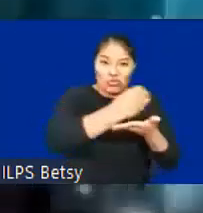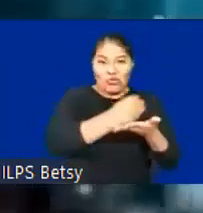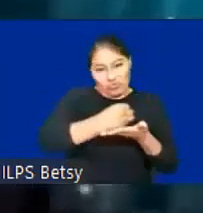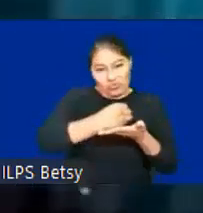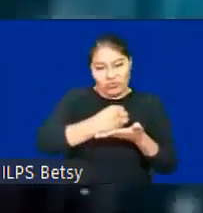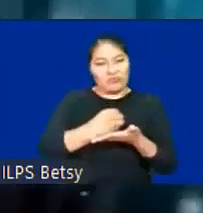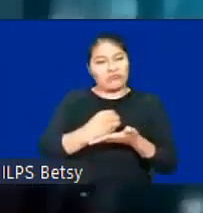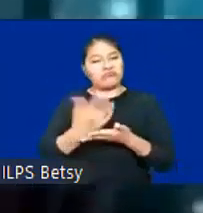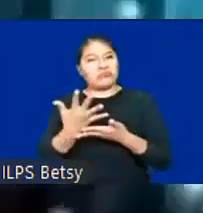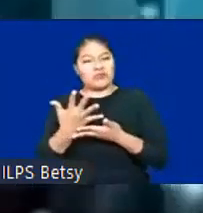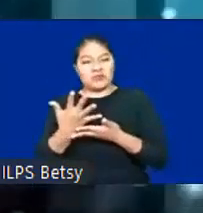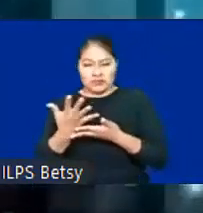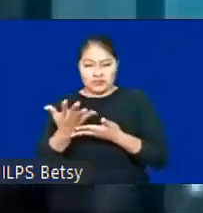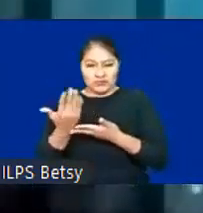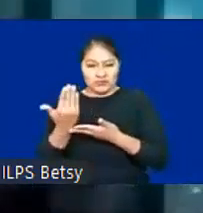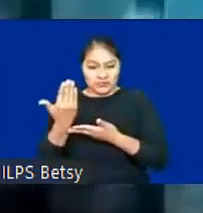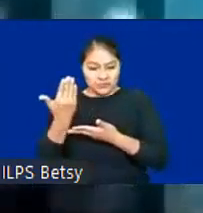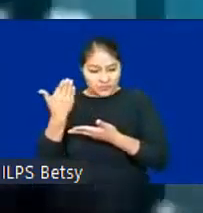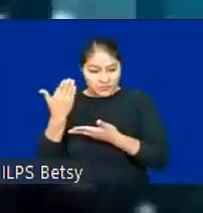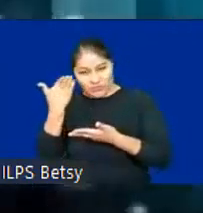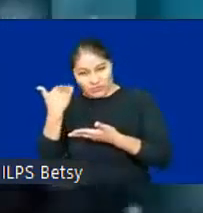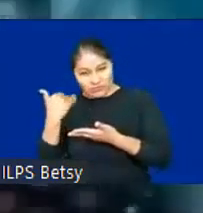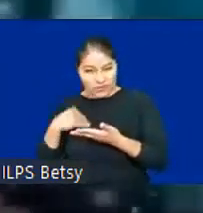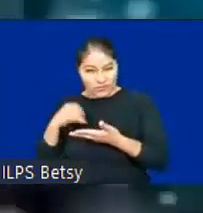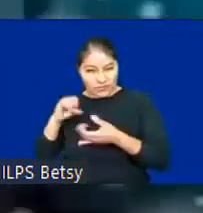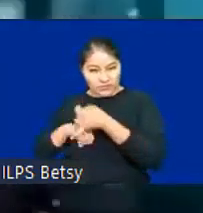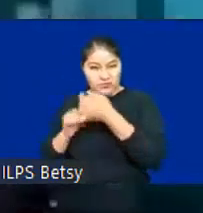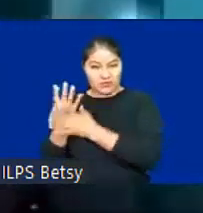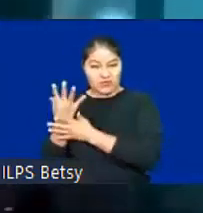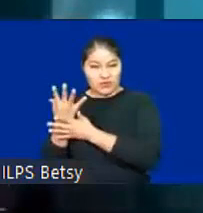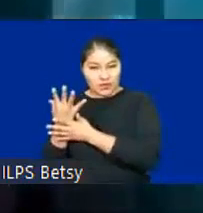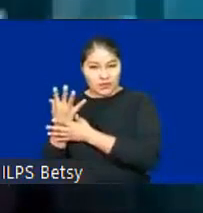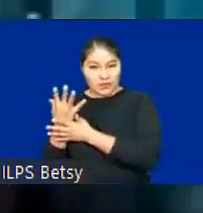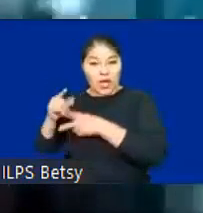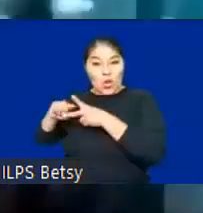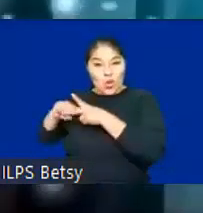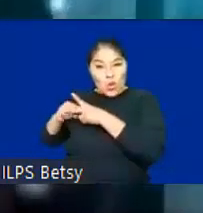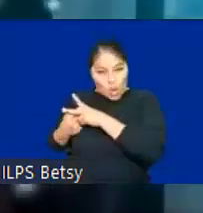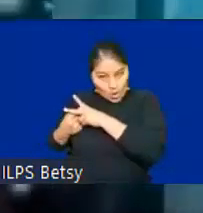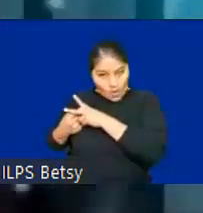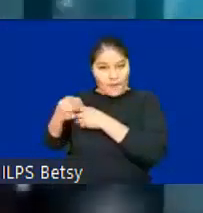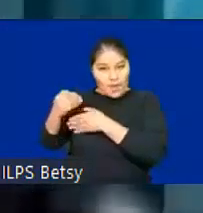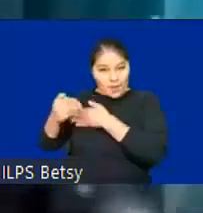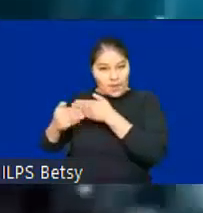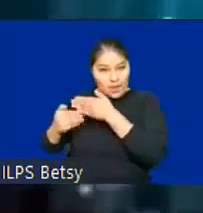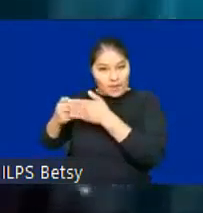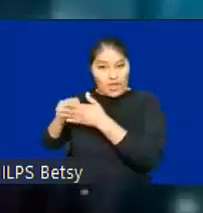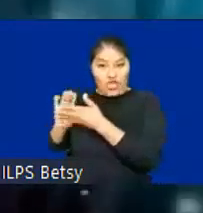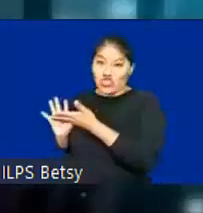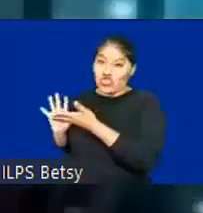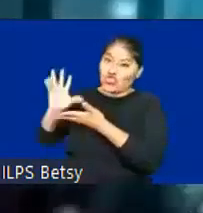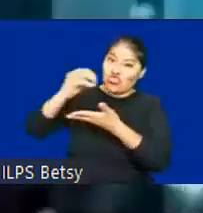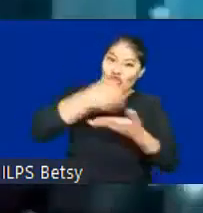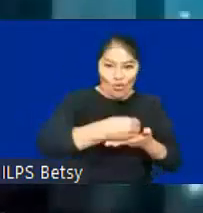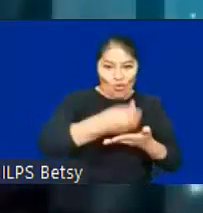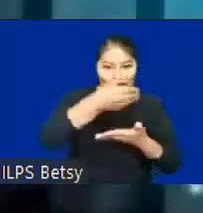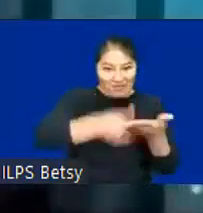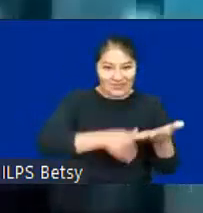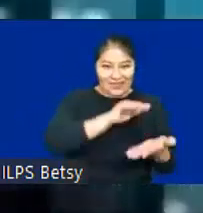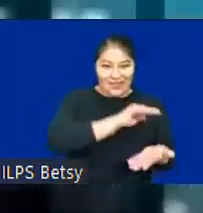del mes de septiembre empezamos con la incorporación de la totalidad de actos del registro de personas naturales, luego el 30 de